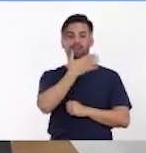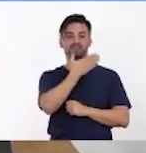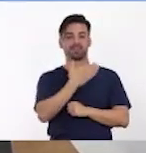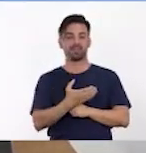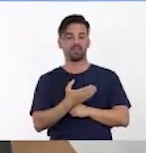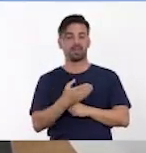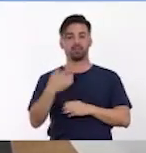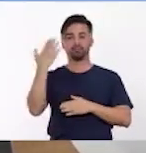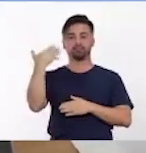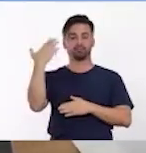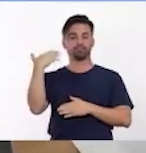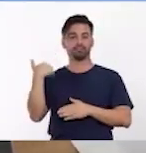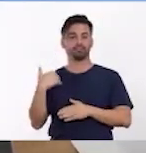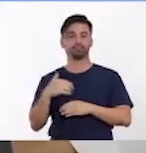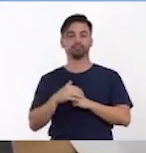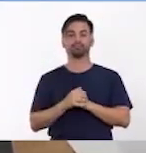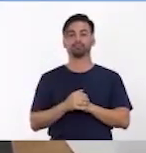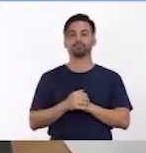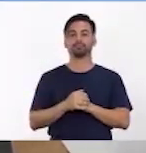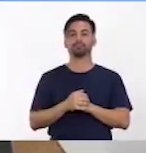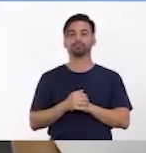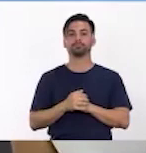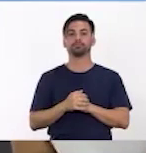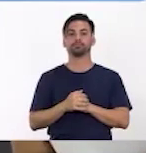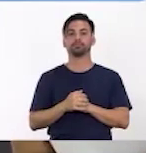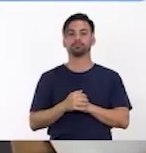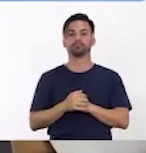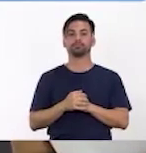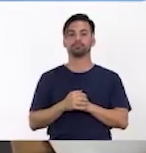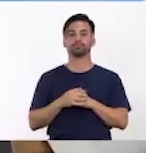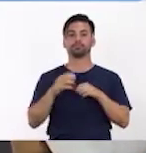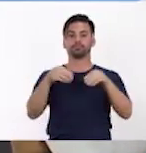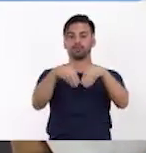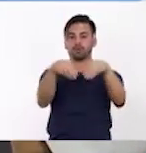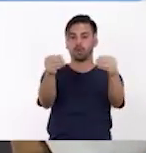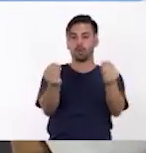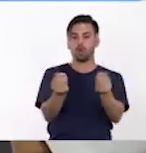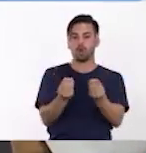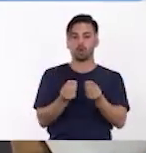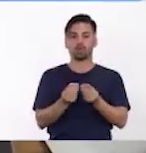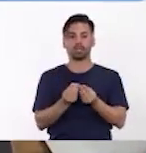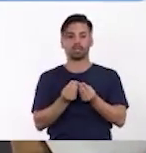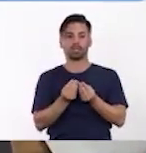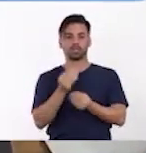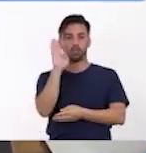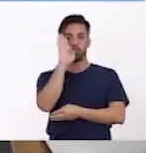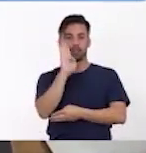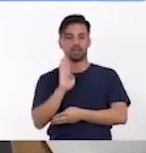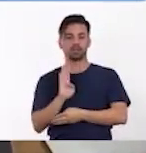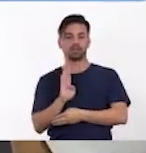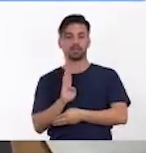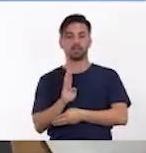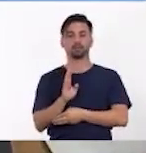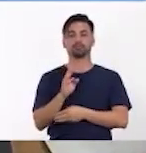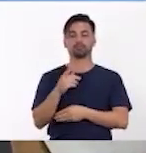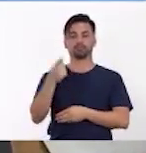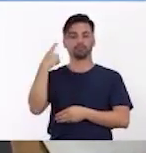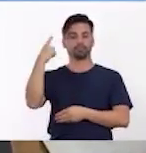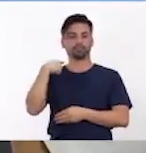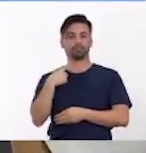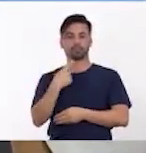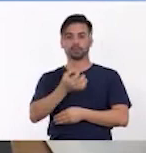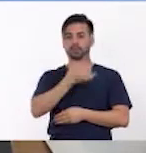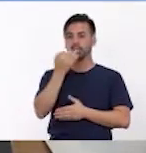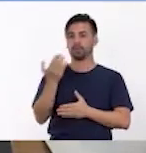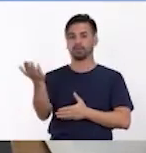este proceso que continuó hasta los últimos tiempos, nos estuvo llamando a eso, a proteger el medio